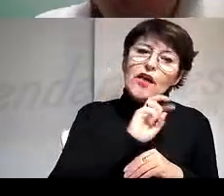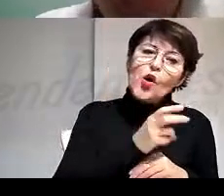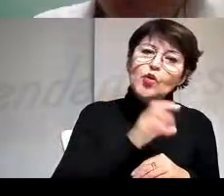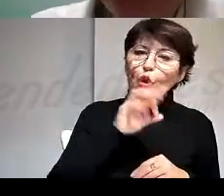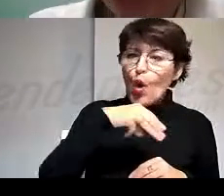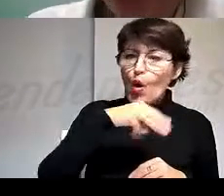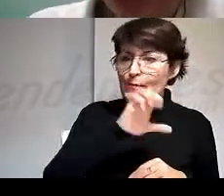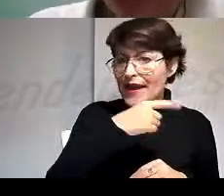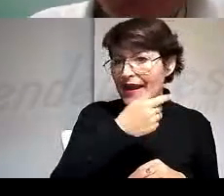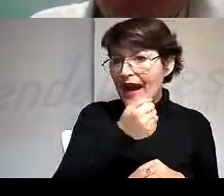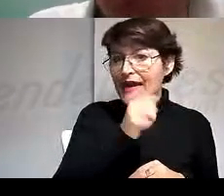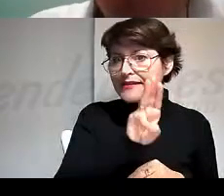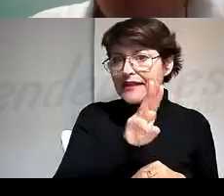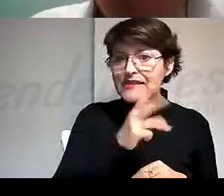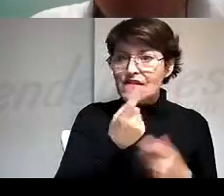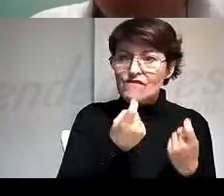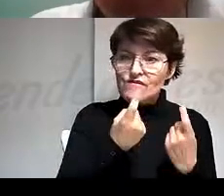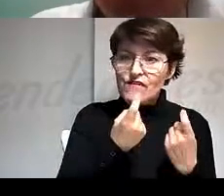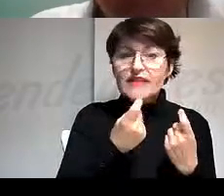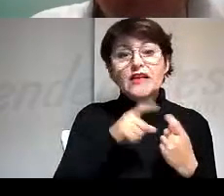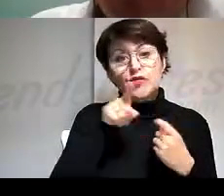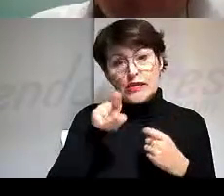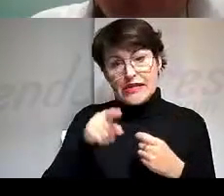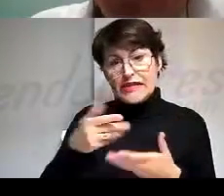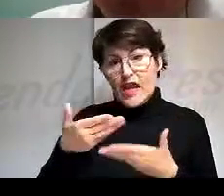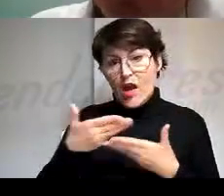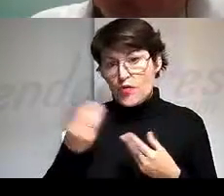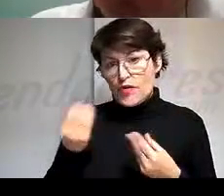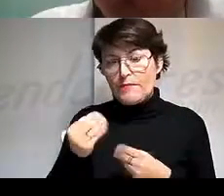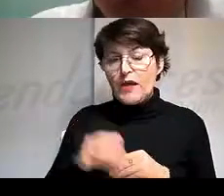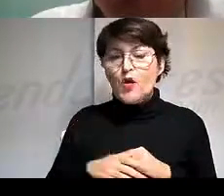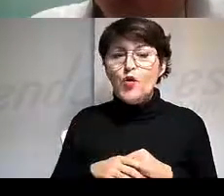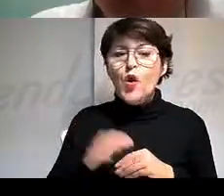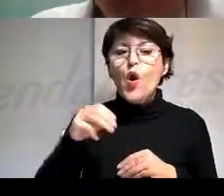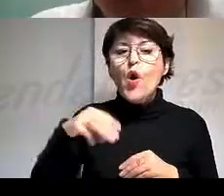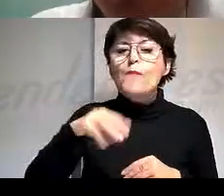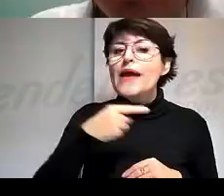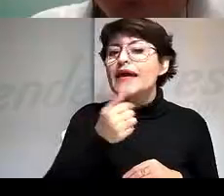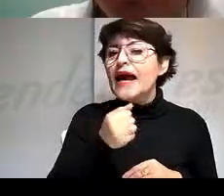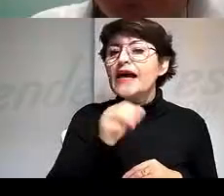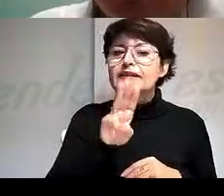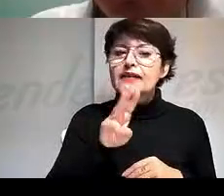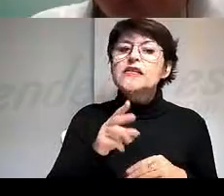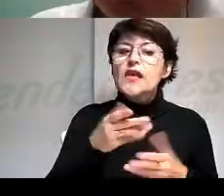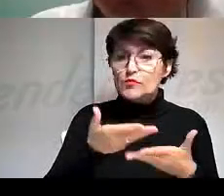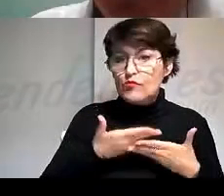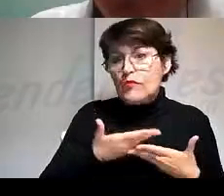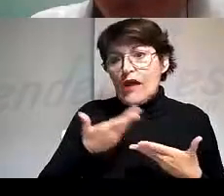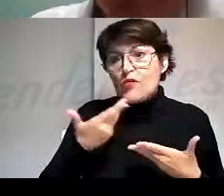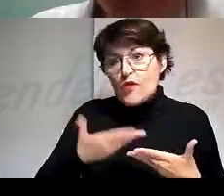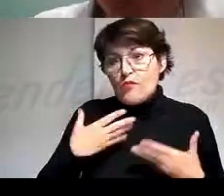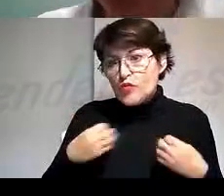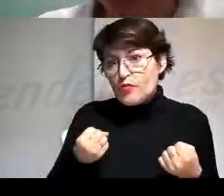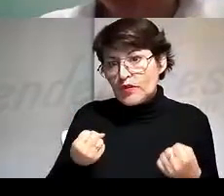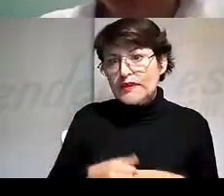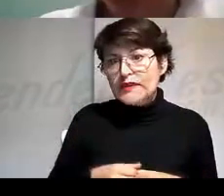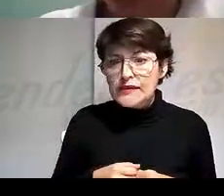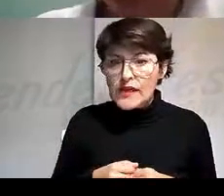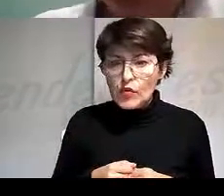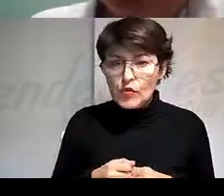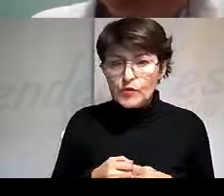cuáles son. Sí que resulta súper interesante, porque veremos que los omega 3 son ácidos grasos que son muy interesantes para la salud y que están cubriendo